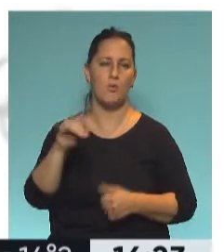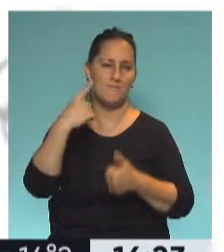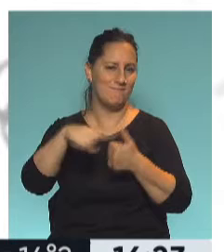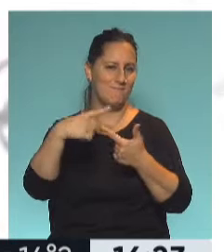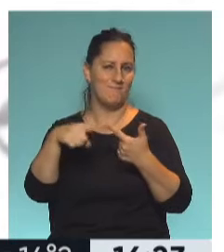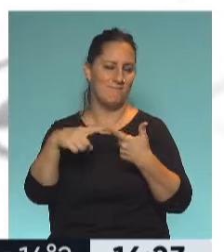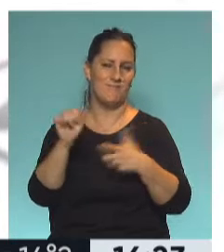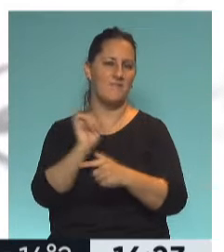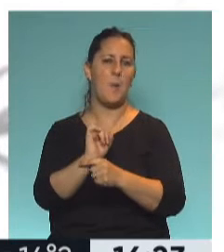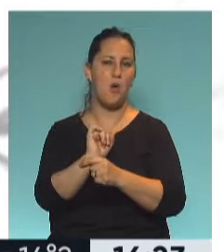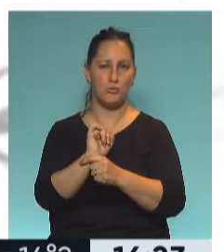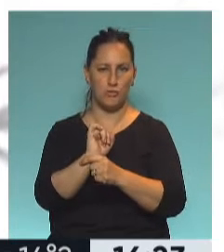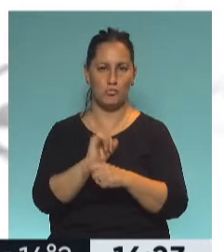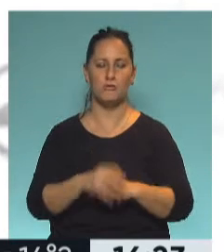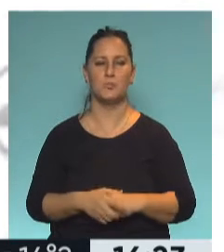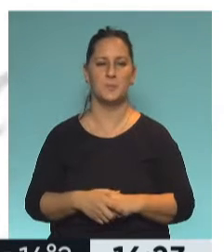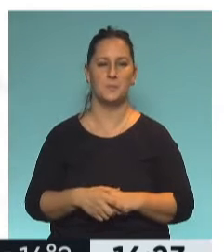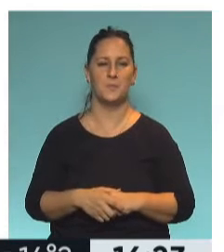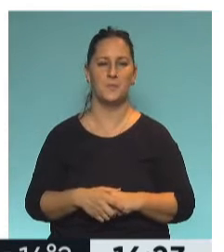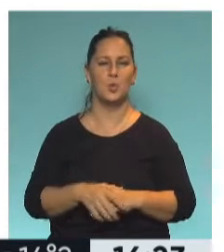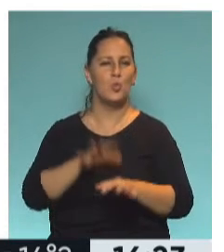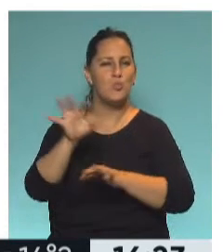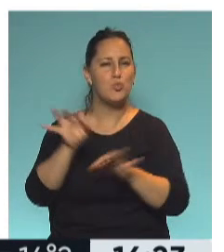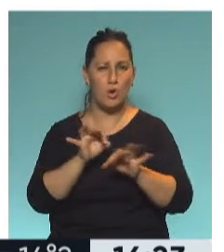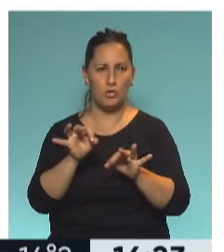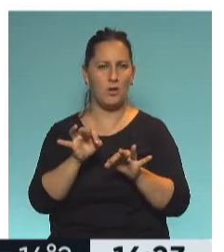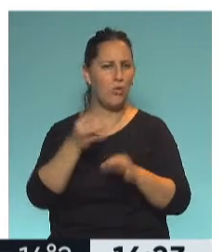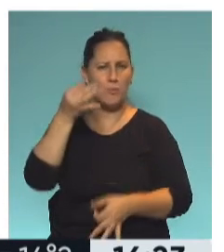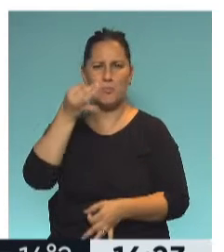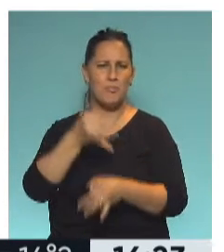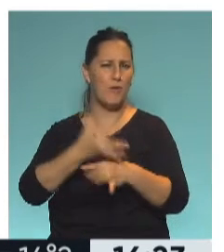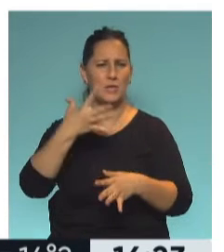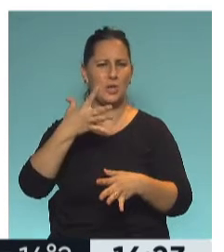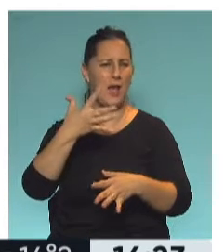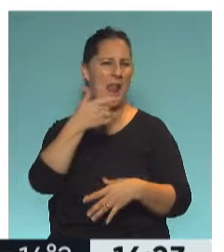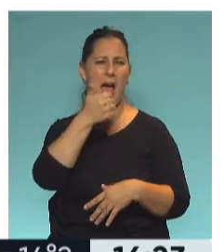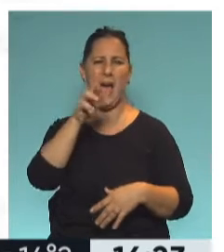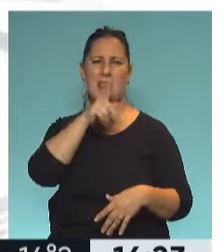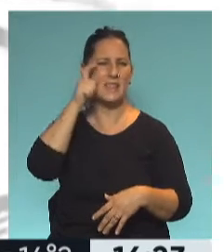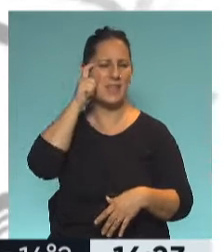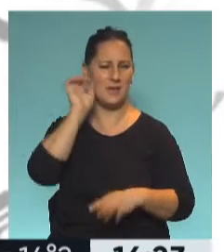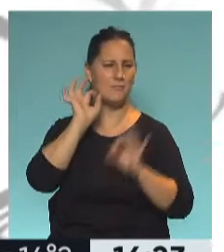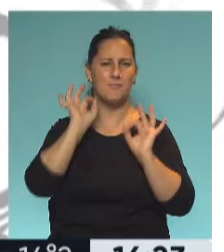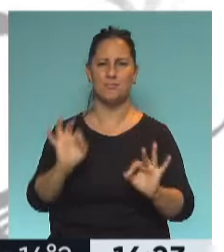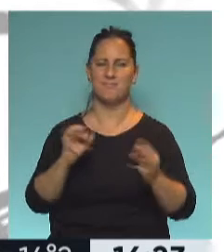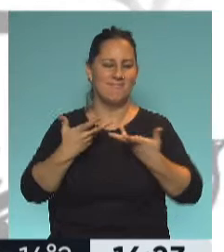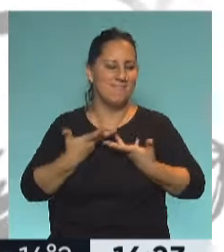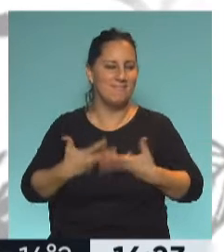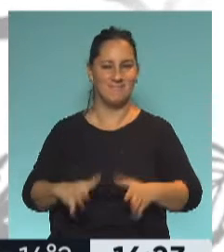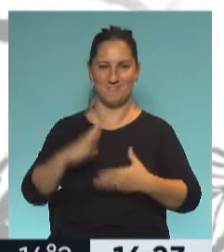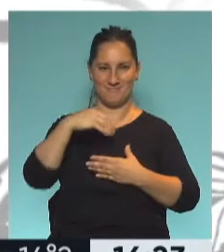María Bethania. O sea, es un proyecto súper artístico y básicamente muy sincero, ¿no? Creo